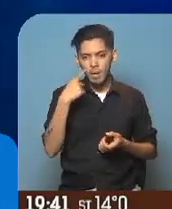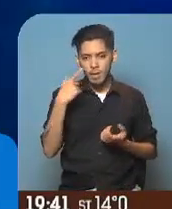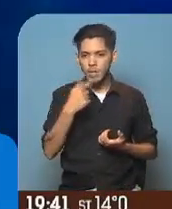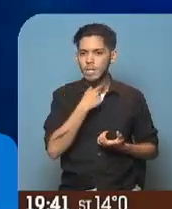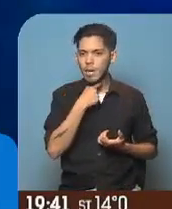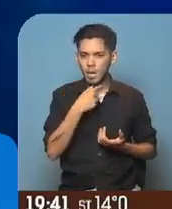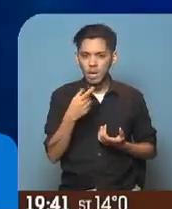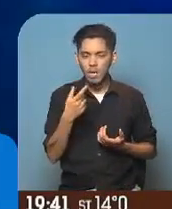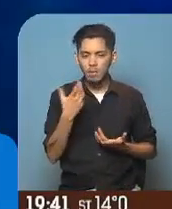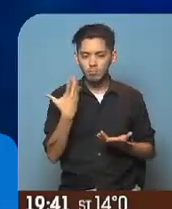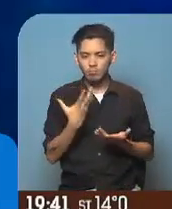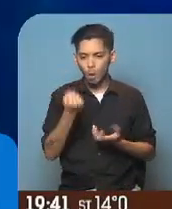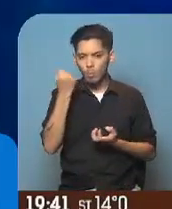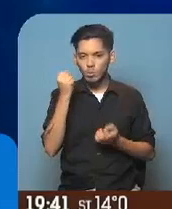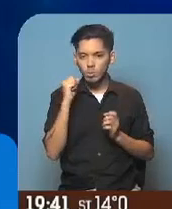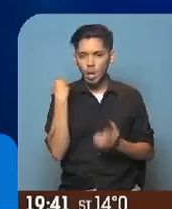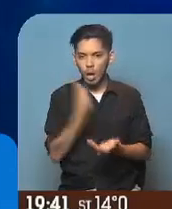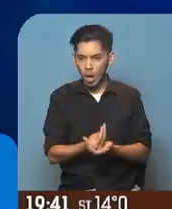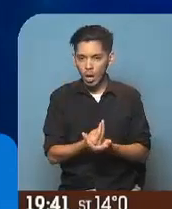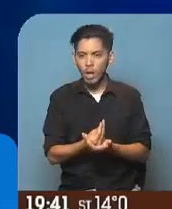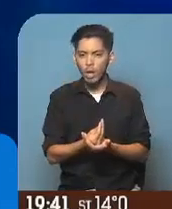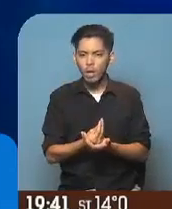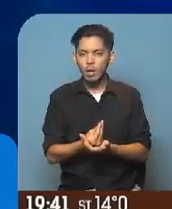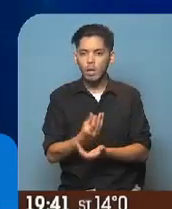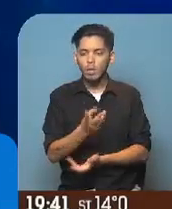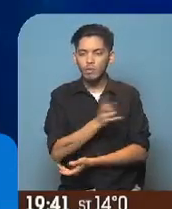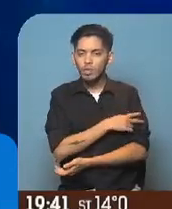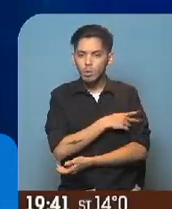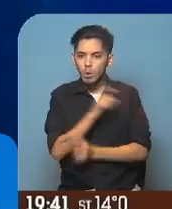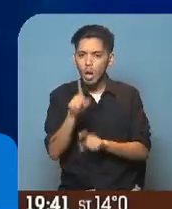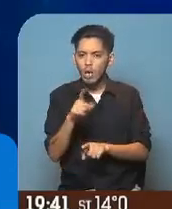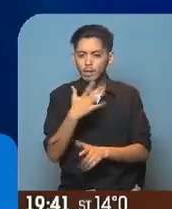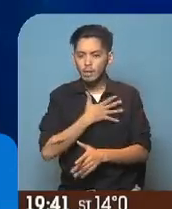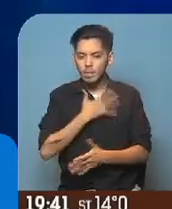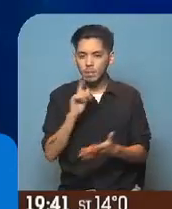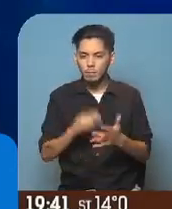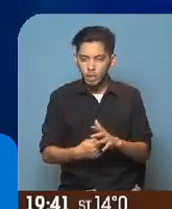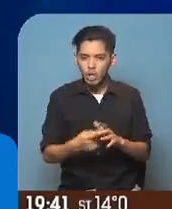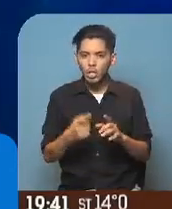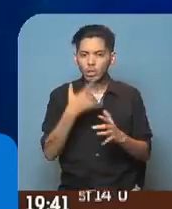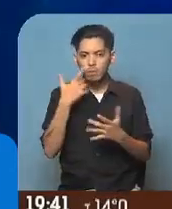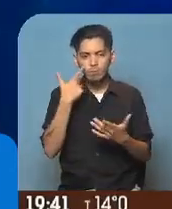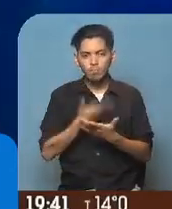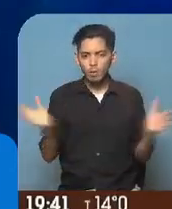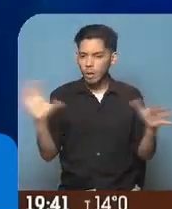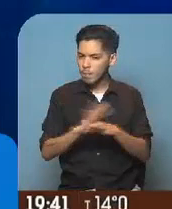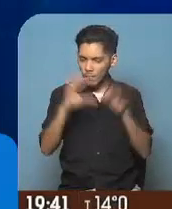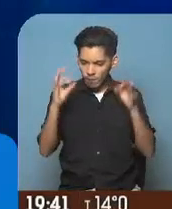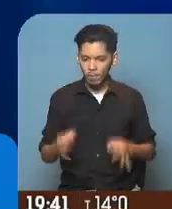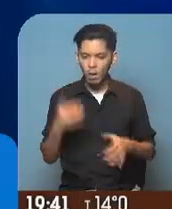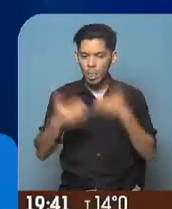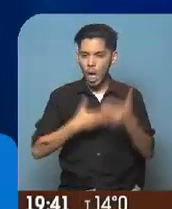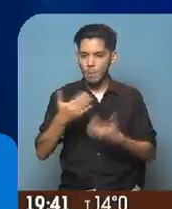tener la oportunidad de entrar y poder sentir esa presión y poder éste demostrar la capacidad que tiene